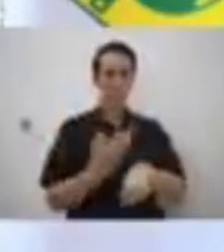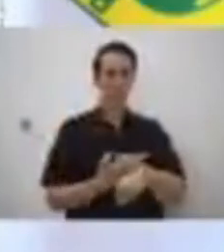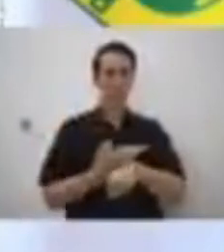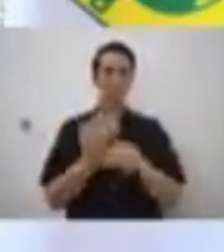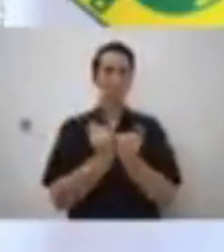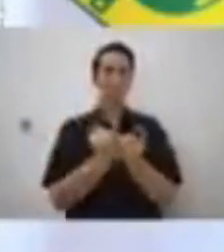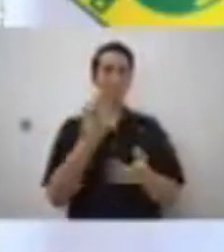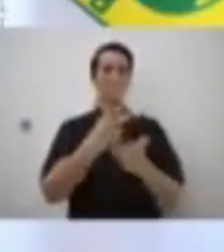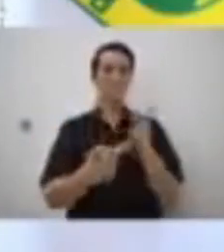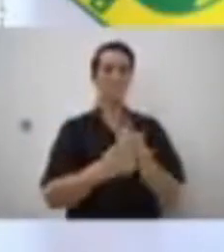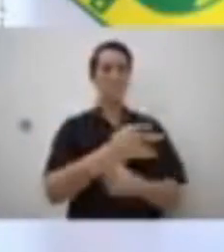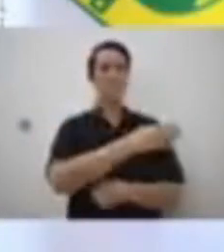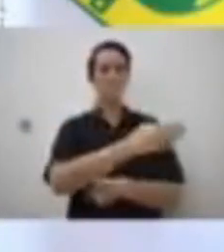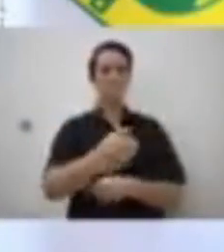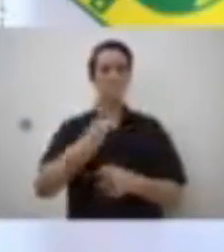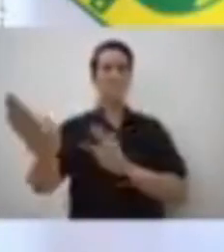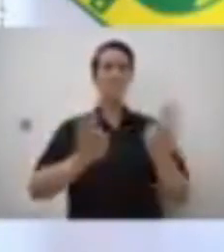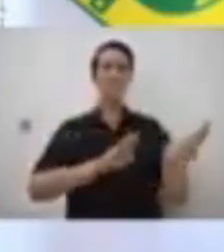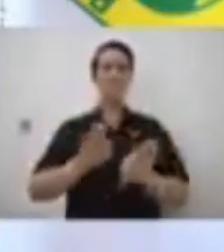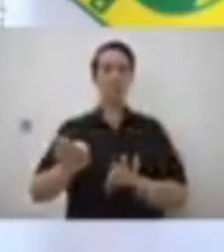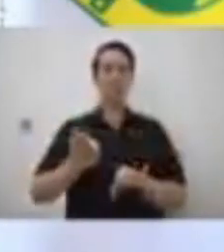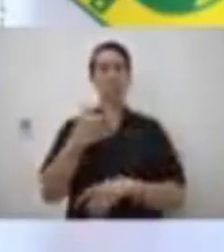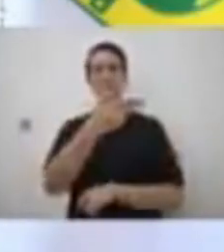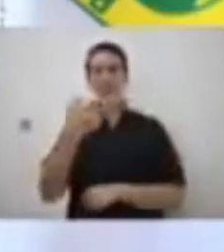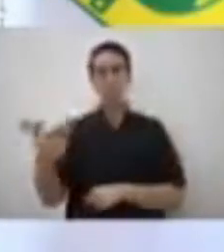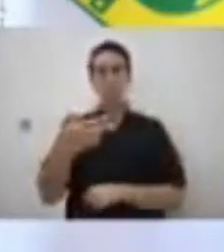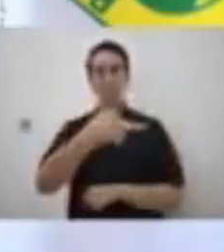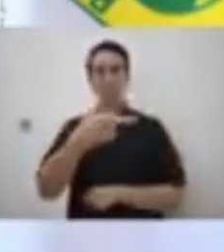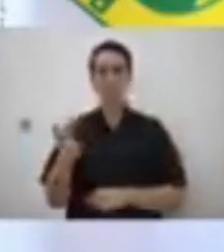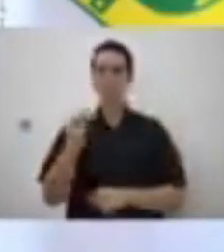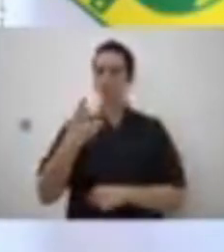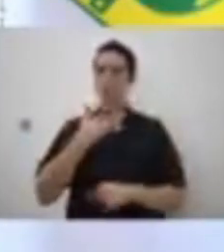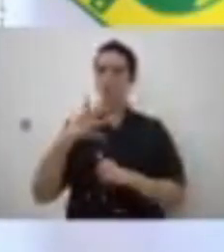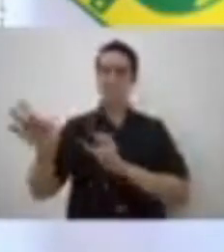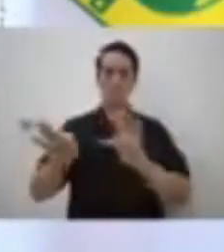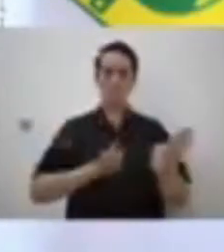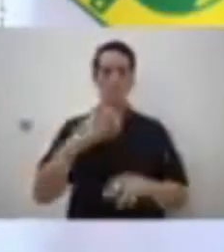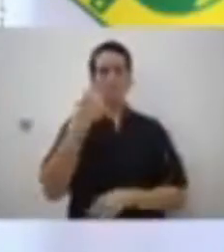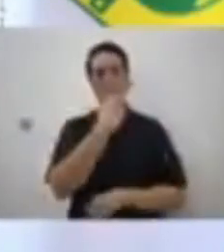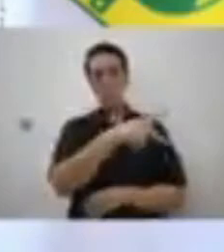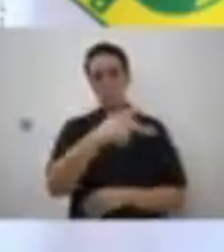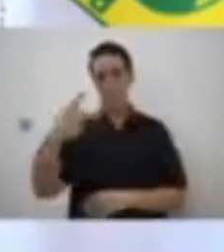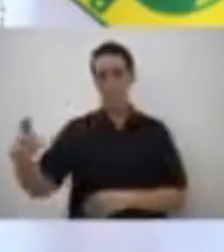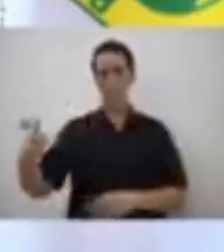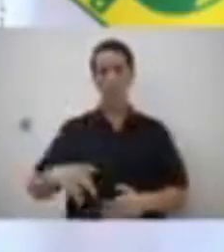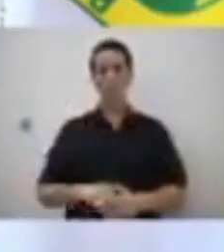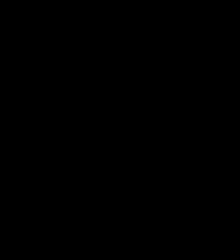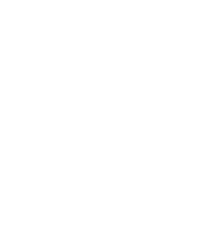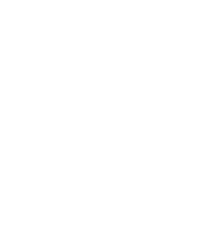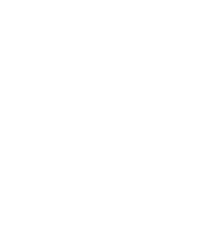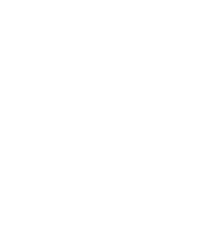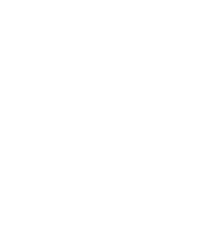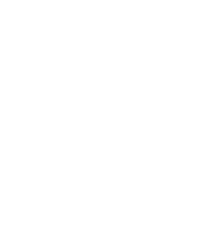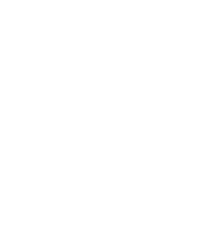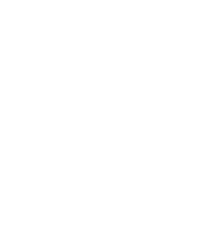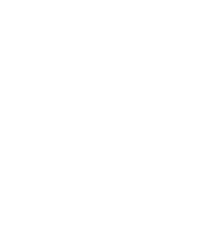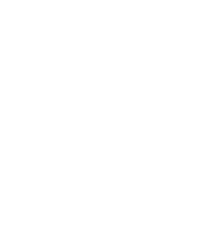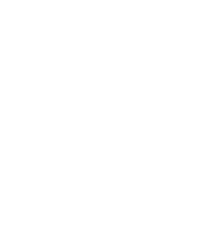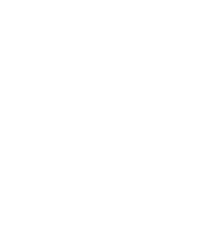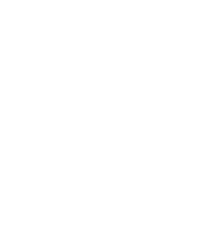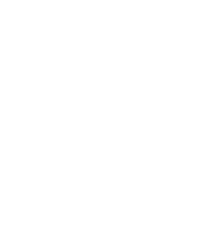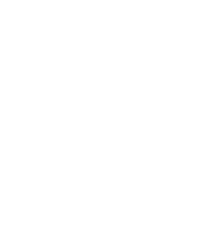nuestros productores del campo, a quienes trabajan en hoteles y restaurantes y a quienes no tienen empleos fijos y trabajan por su cuenta.